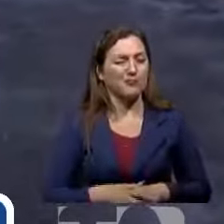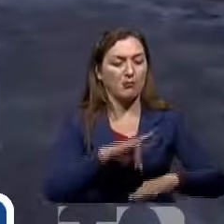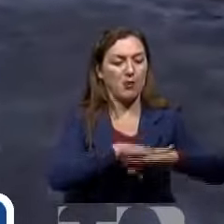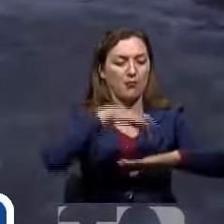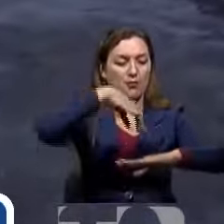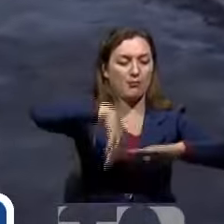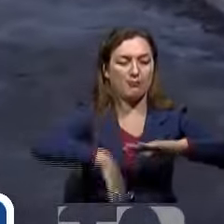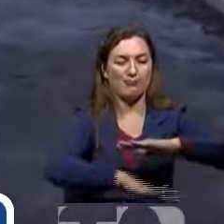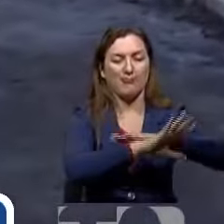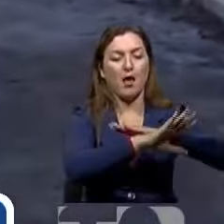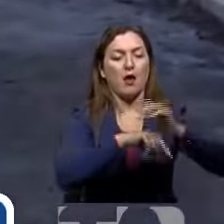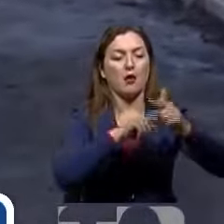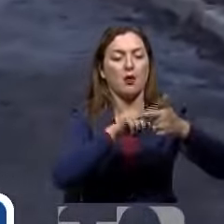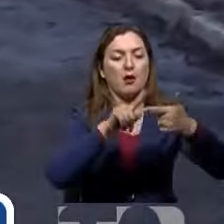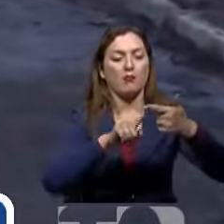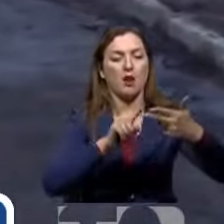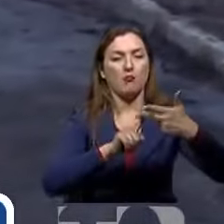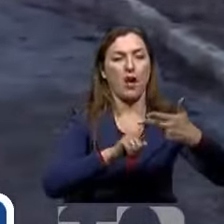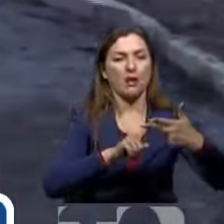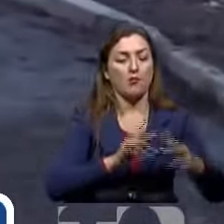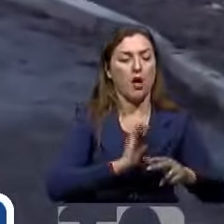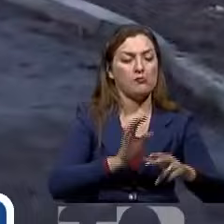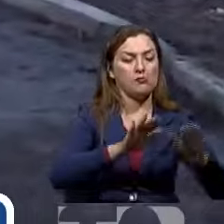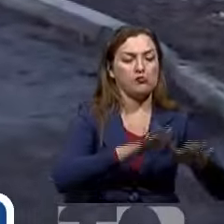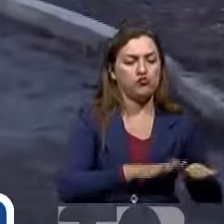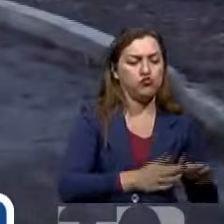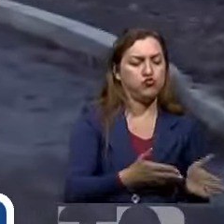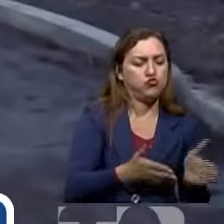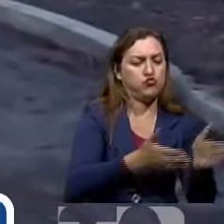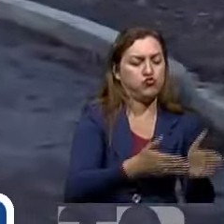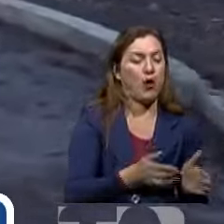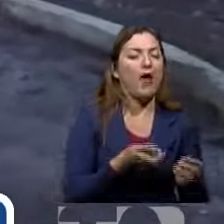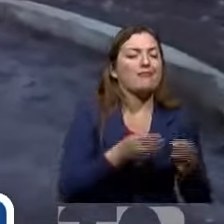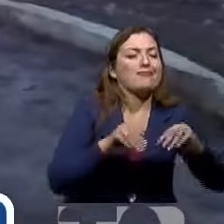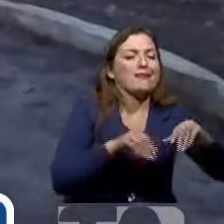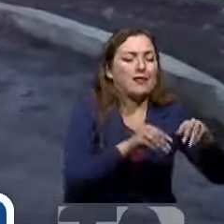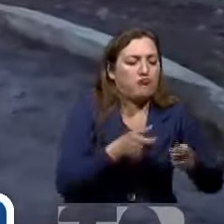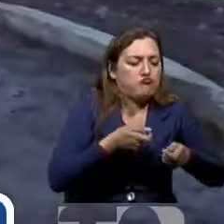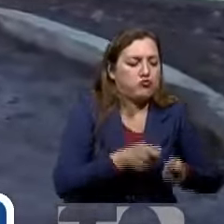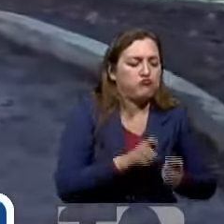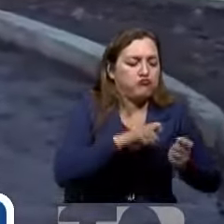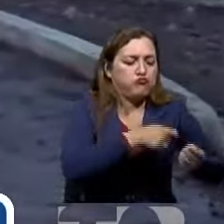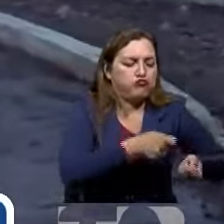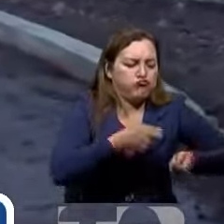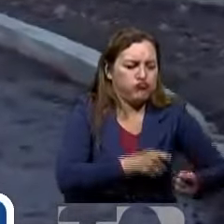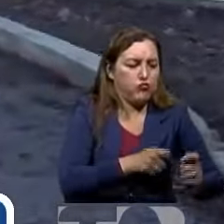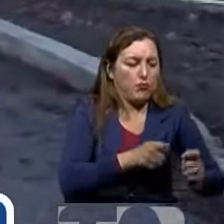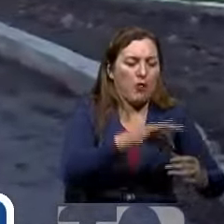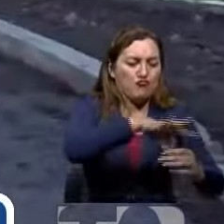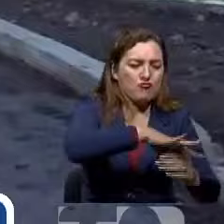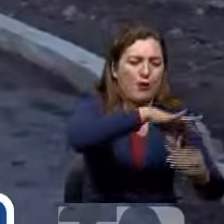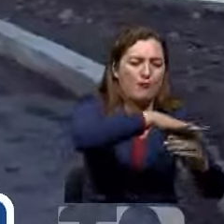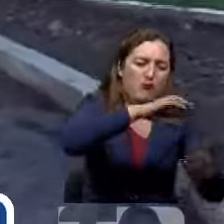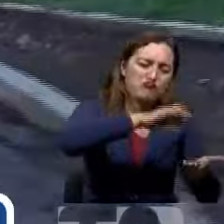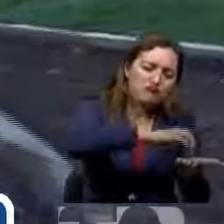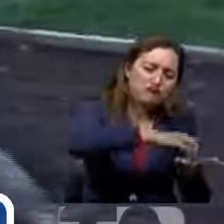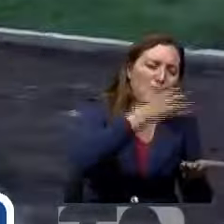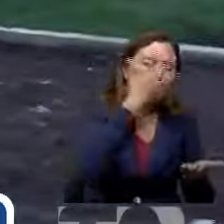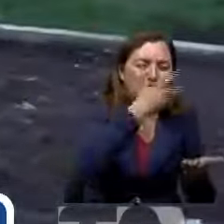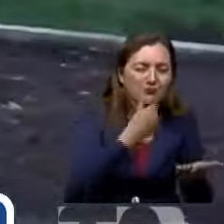iluminación ornamental, como también la fundición de lo que es el área de bailoterapia y la zona de